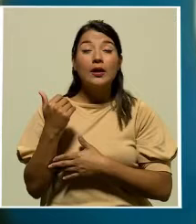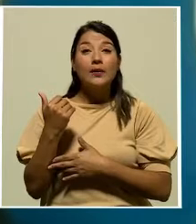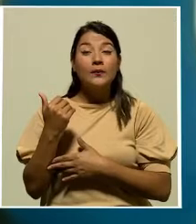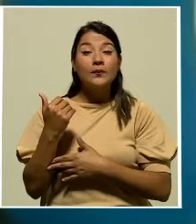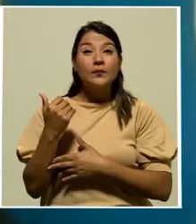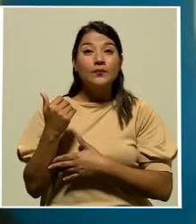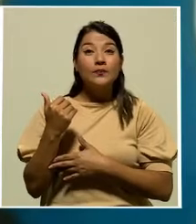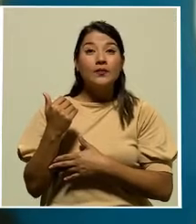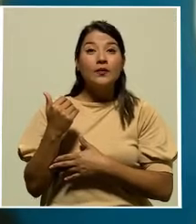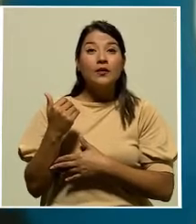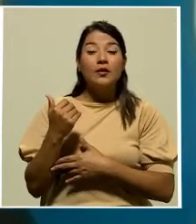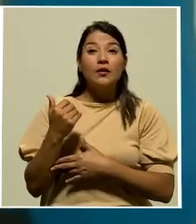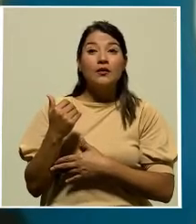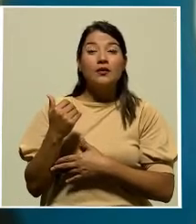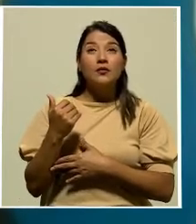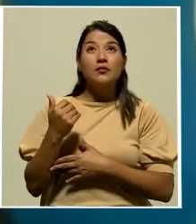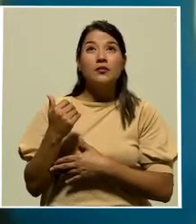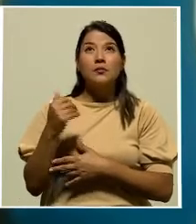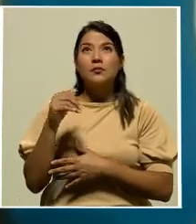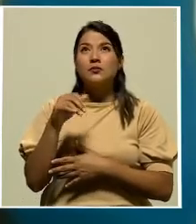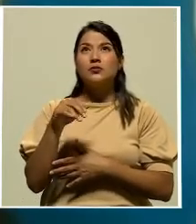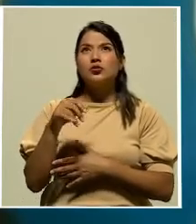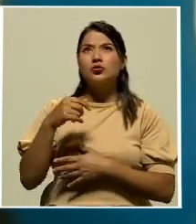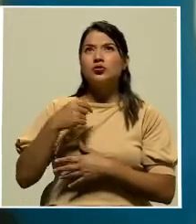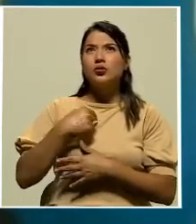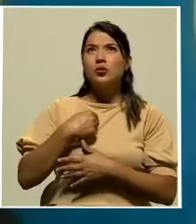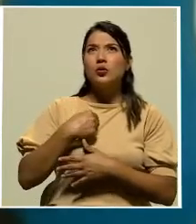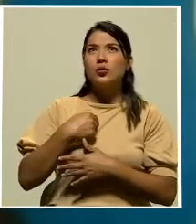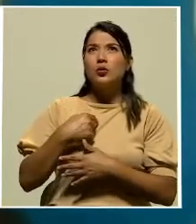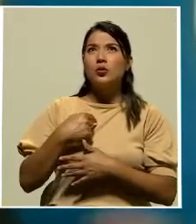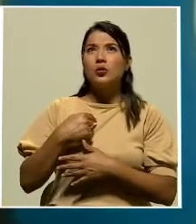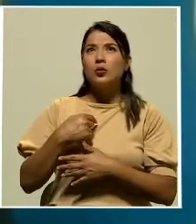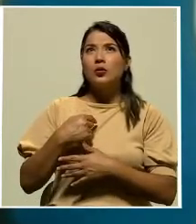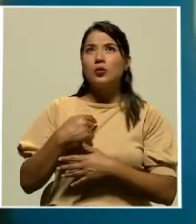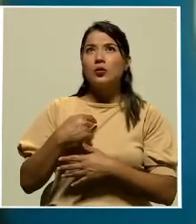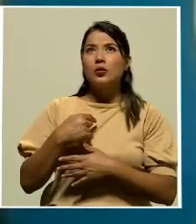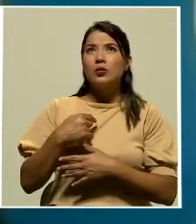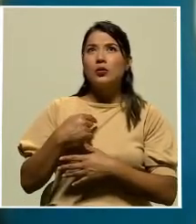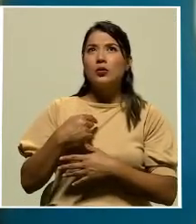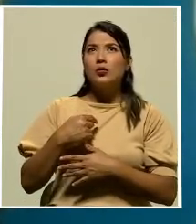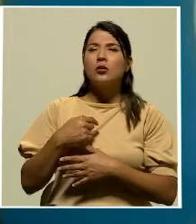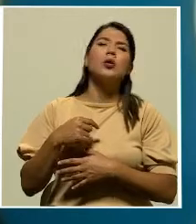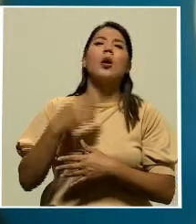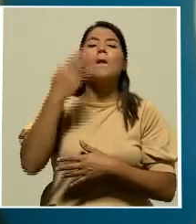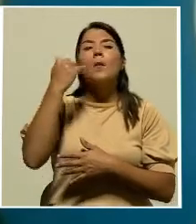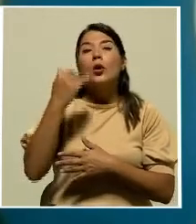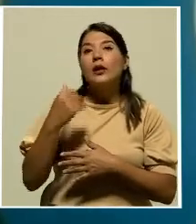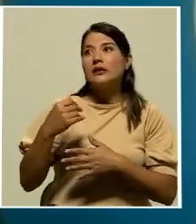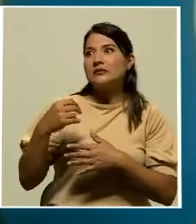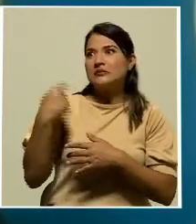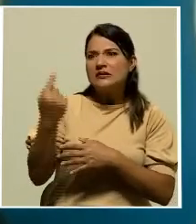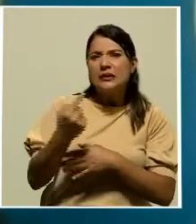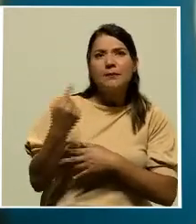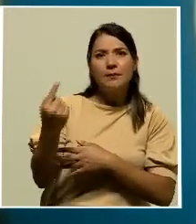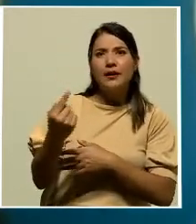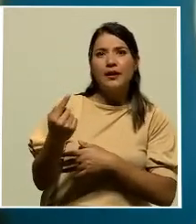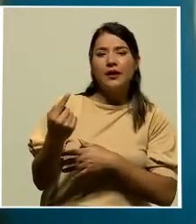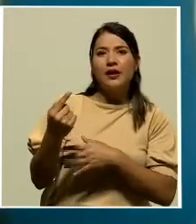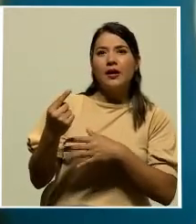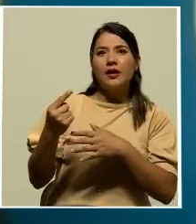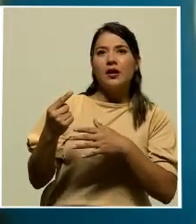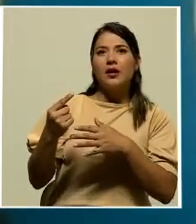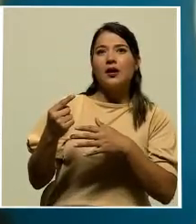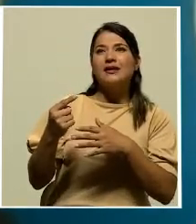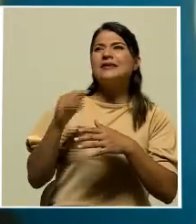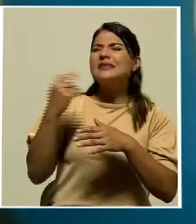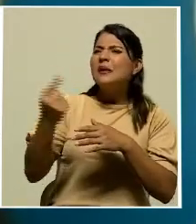¿no? Y recibo una o dos personas, hay risco cuando voy al mercado, hay risco cuando voy al restaurante, pero lo